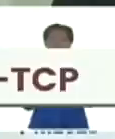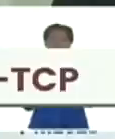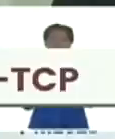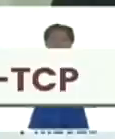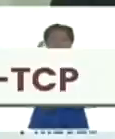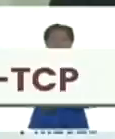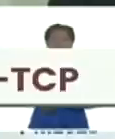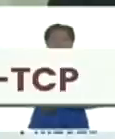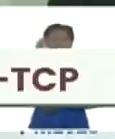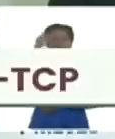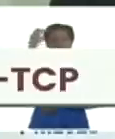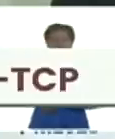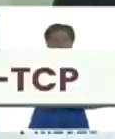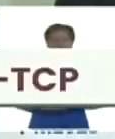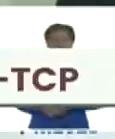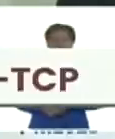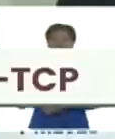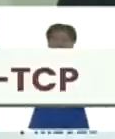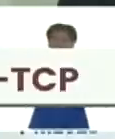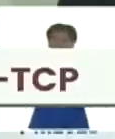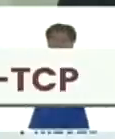Señor presidente,